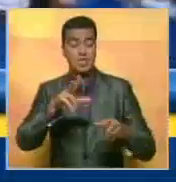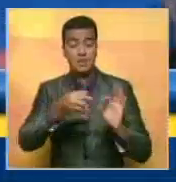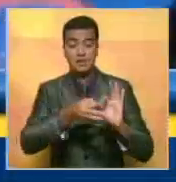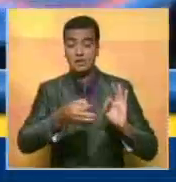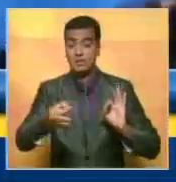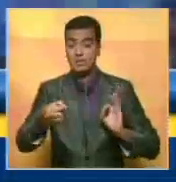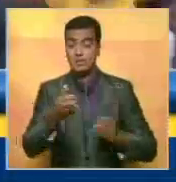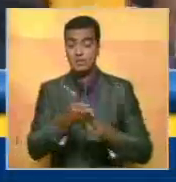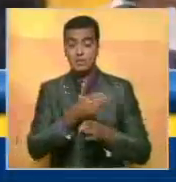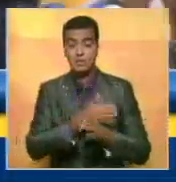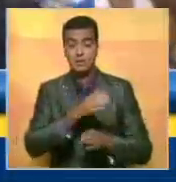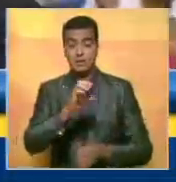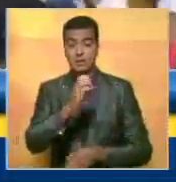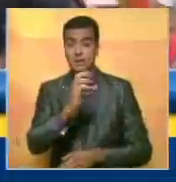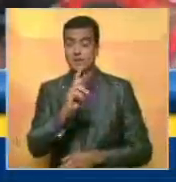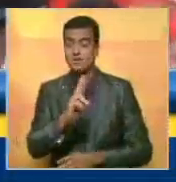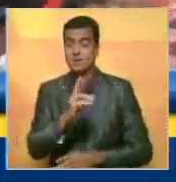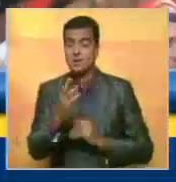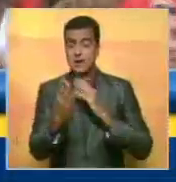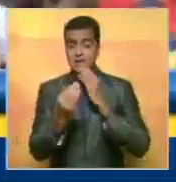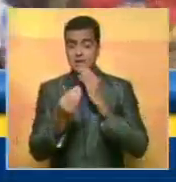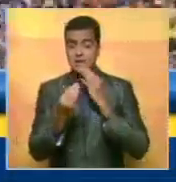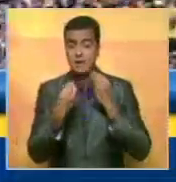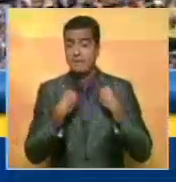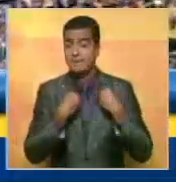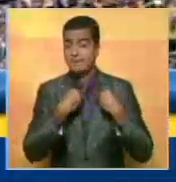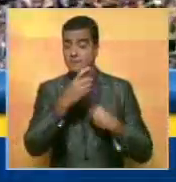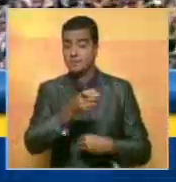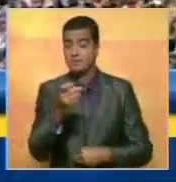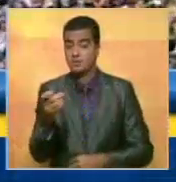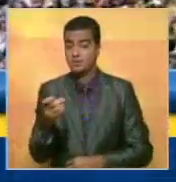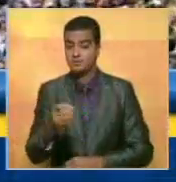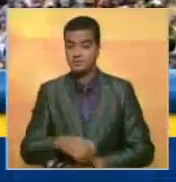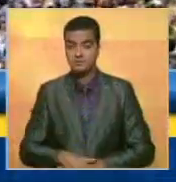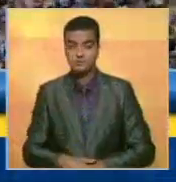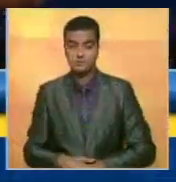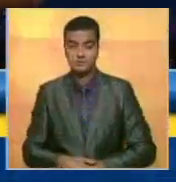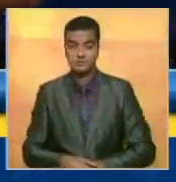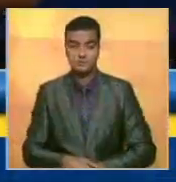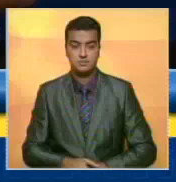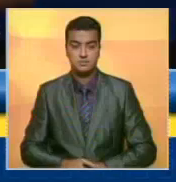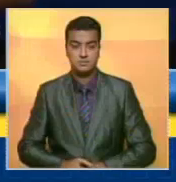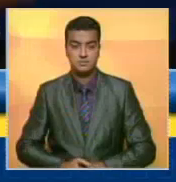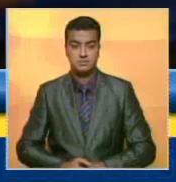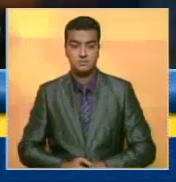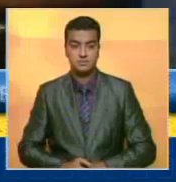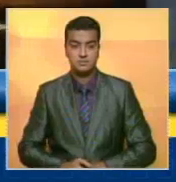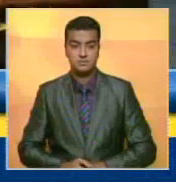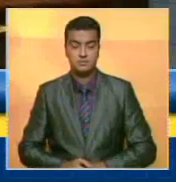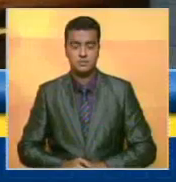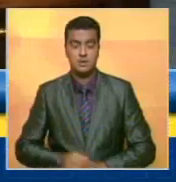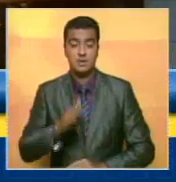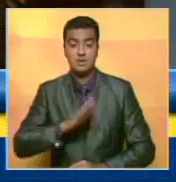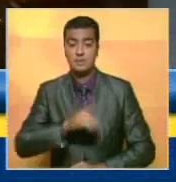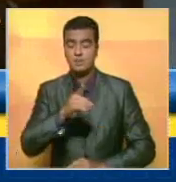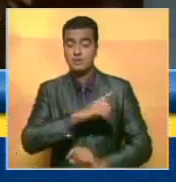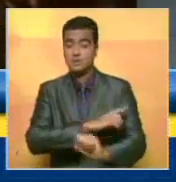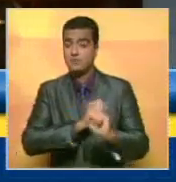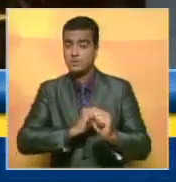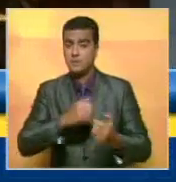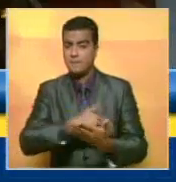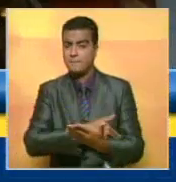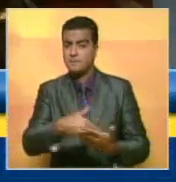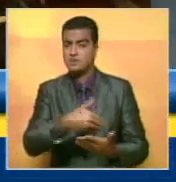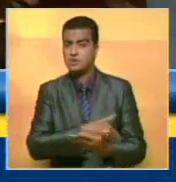3 kilómetros. Posteriormente, Capriles Radonsky le habló a los habitantes de La Sabanita y Vista Hermosa. Convirtamos esta fuerza en millones